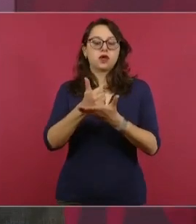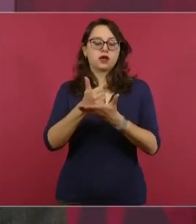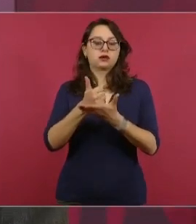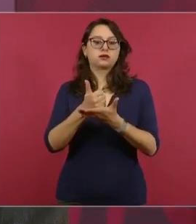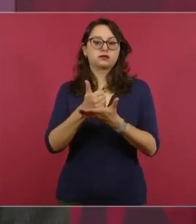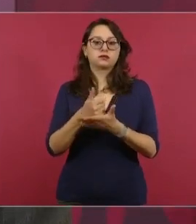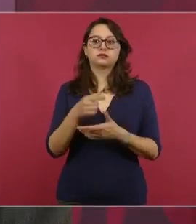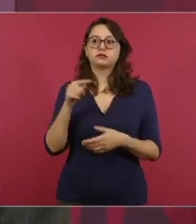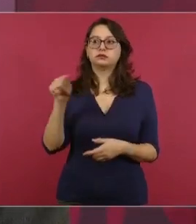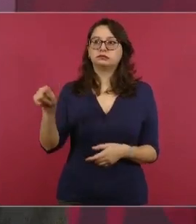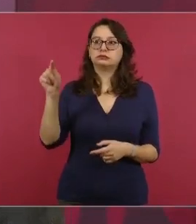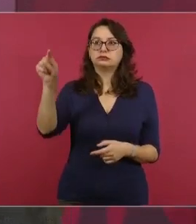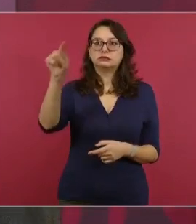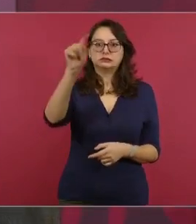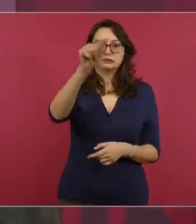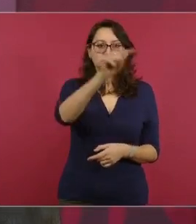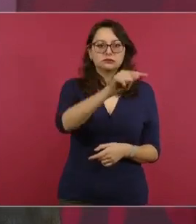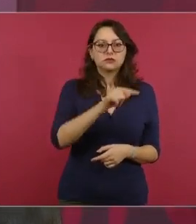en las colonias,